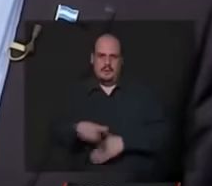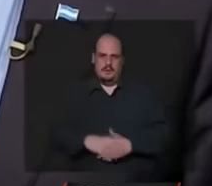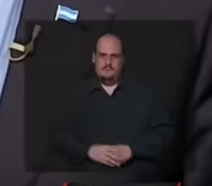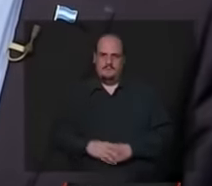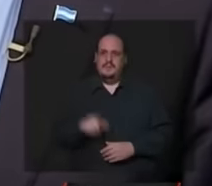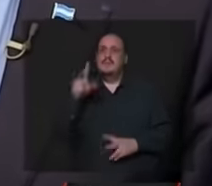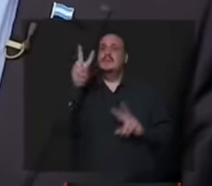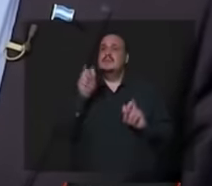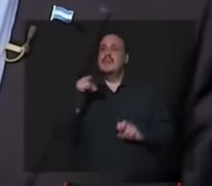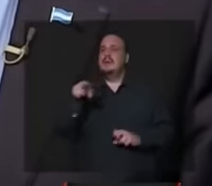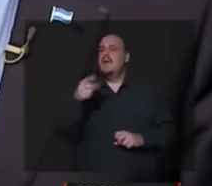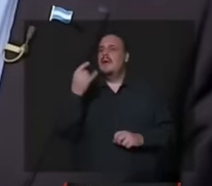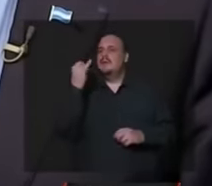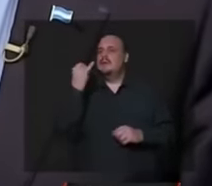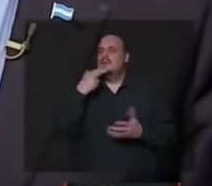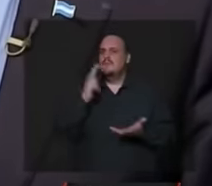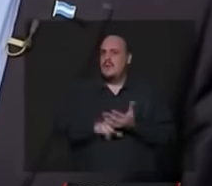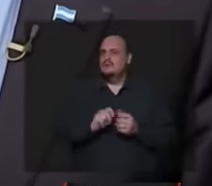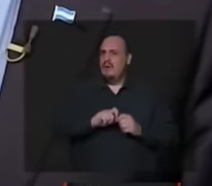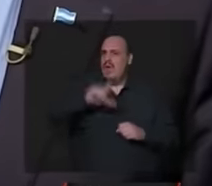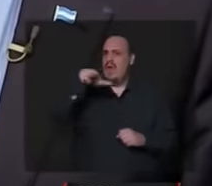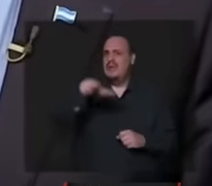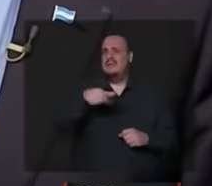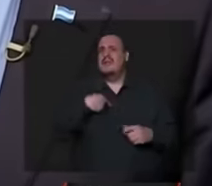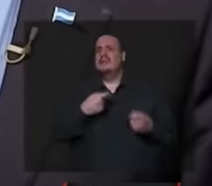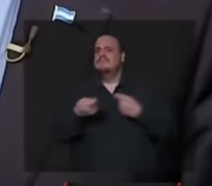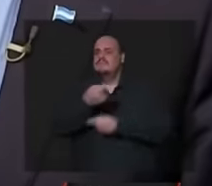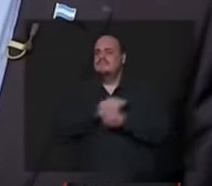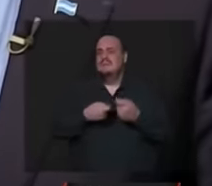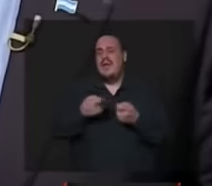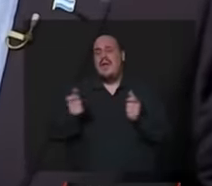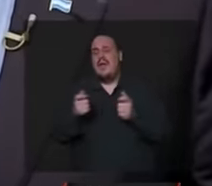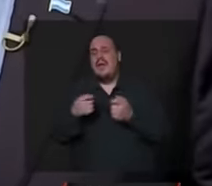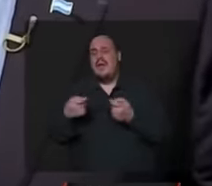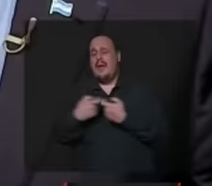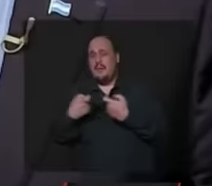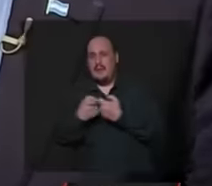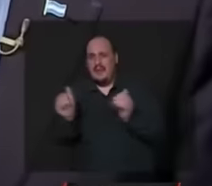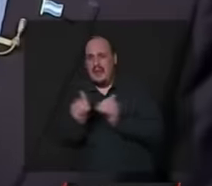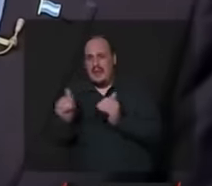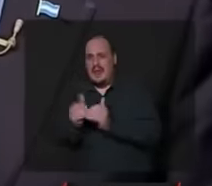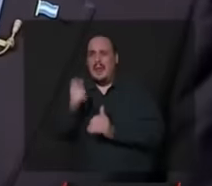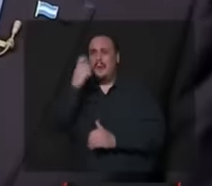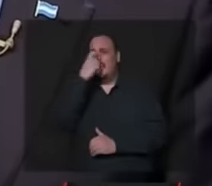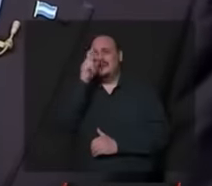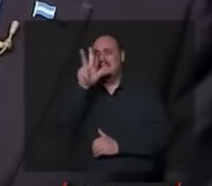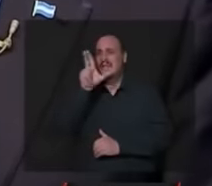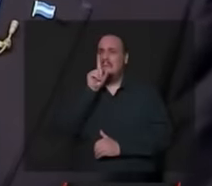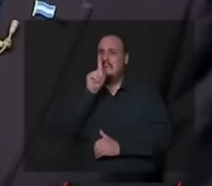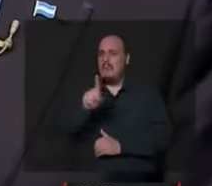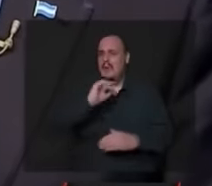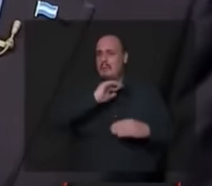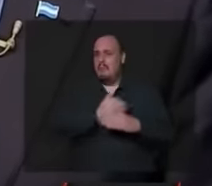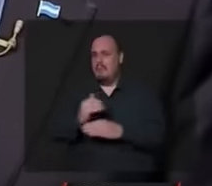de cambio fijo, apertura indiscriminada, cierre de 23.000 pymes. No quiero volver a esa etapa de la Argentina.